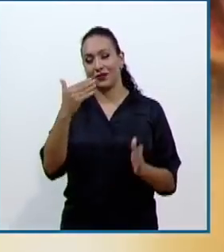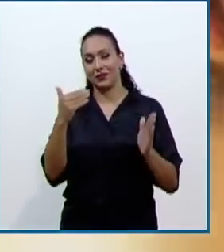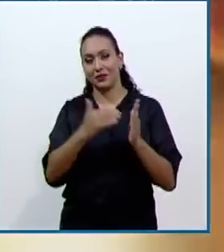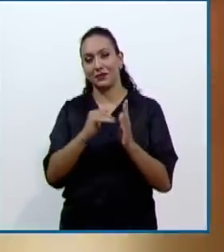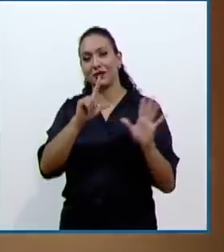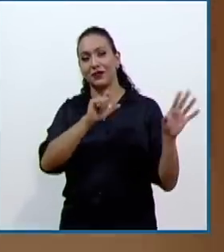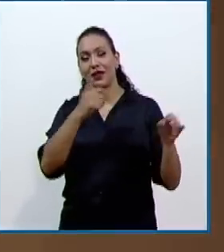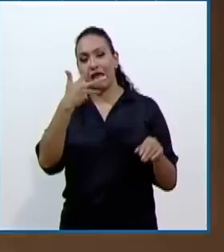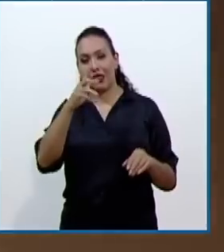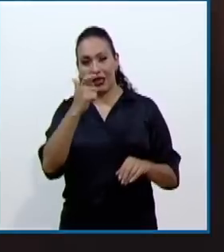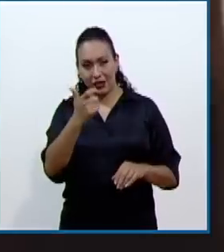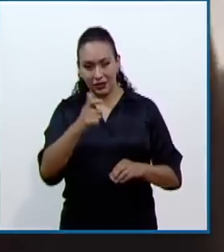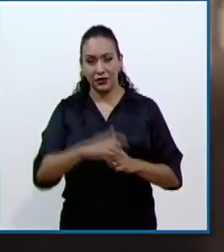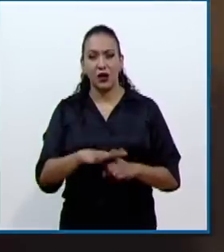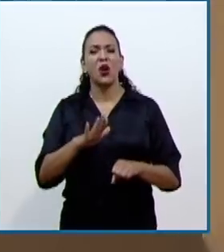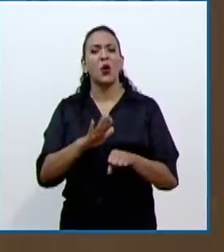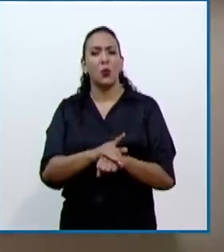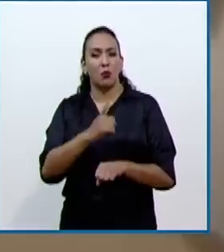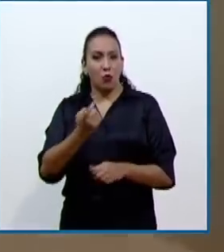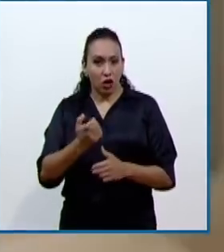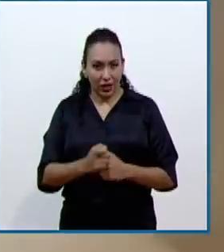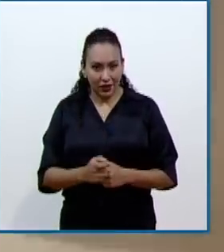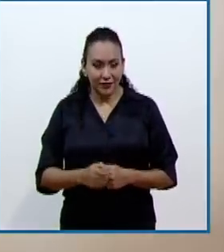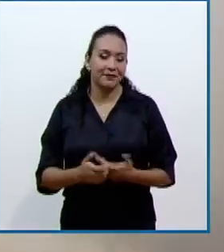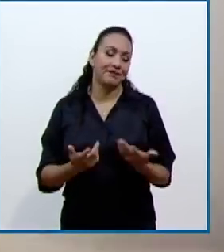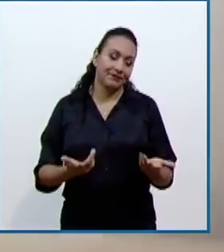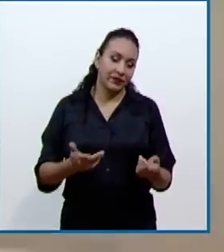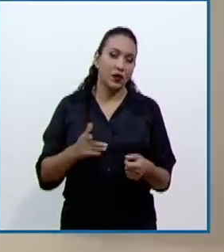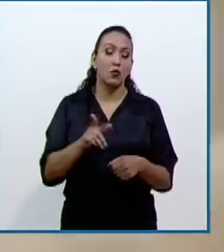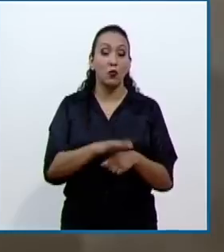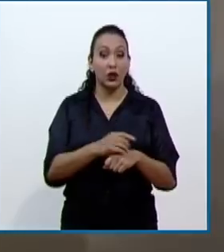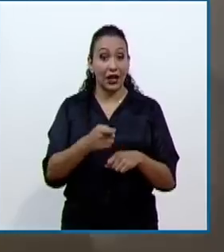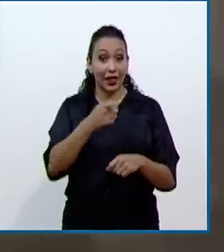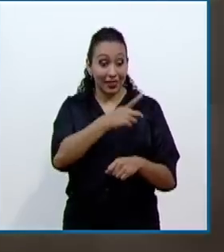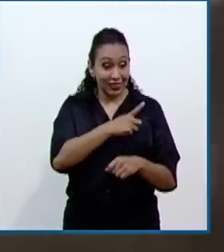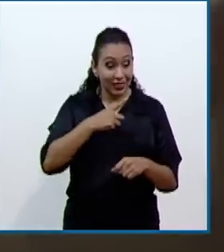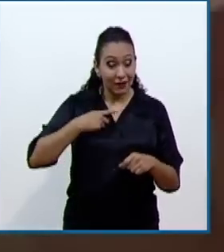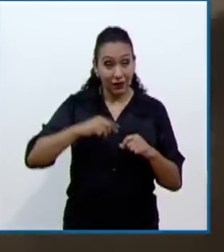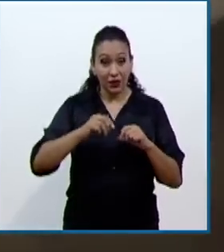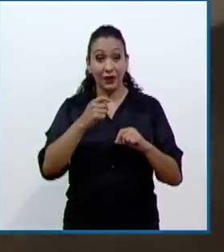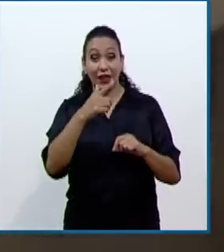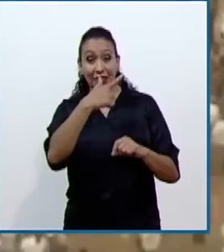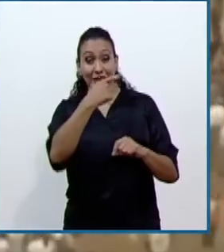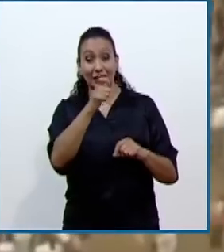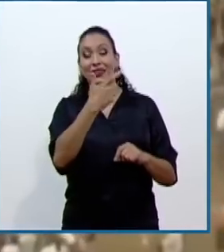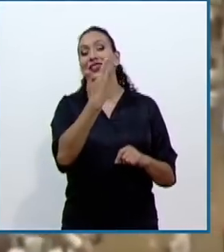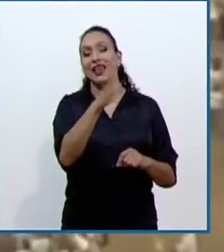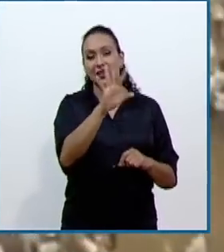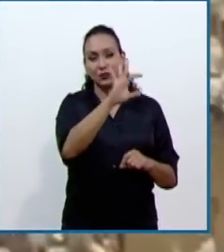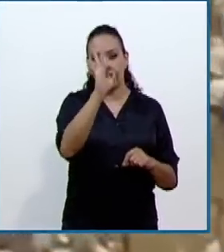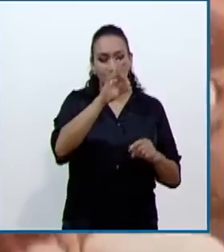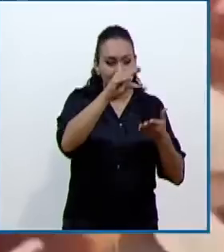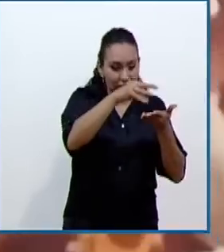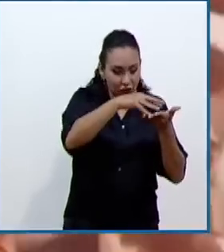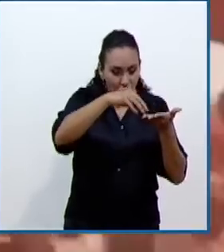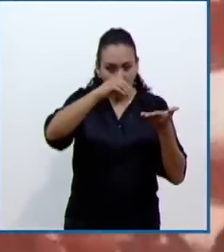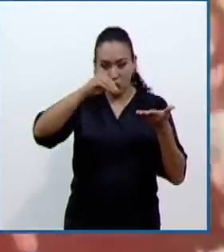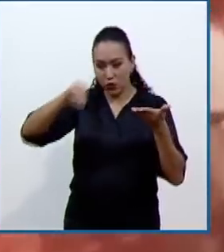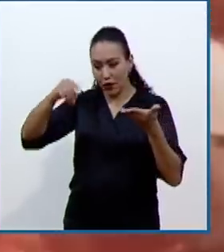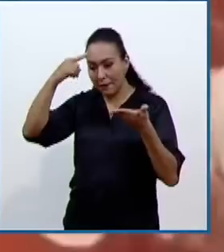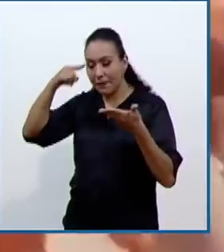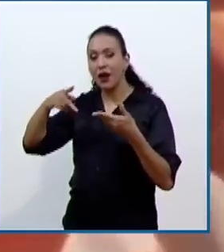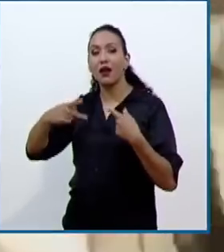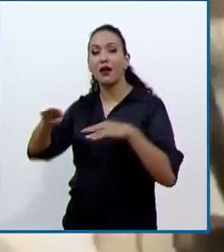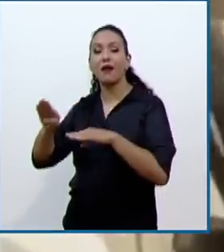325,710 pesos por no destinar al menos el 30% de sus spots para promover a sus candidatos a legisladores, lo que contraviene